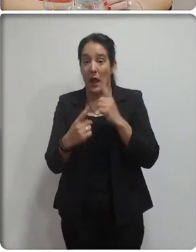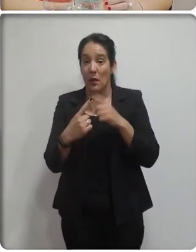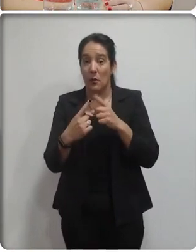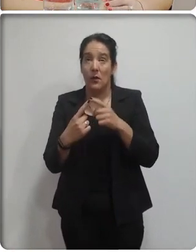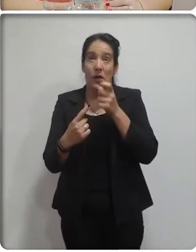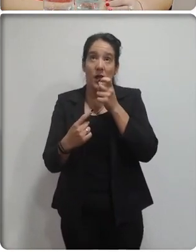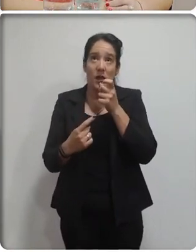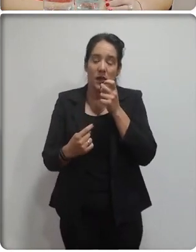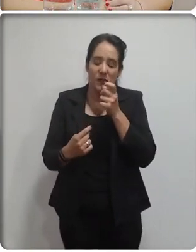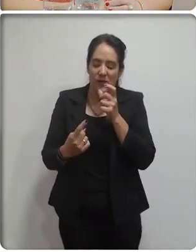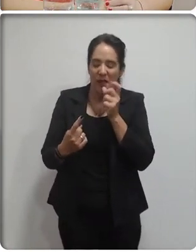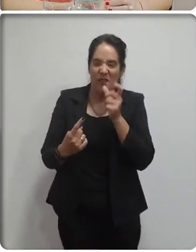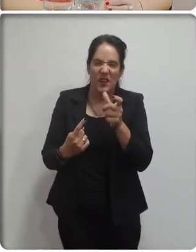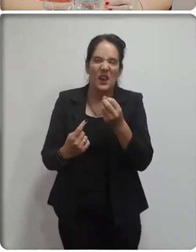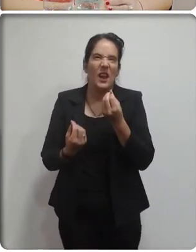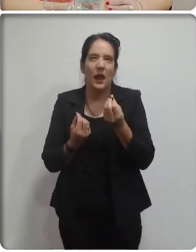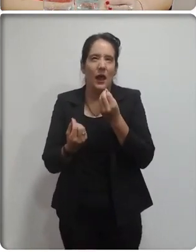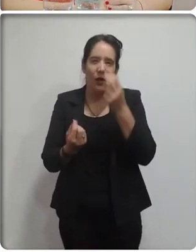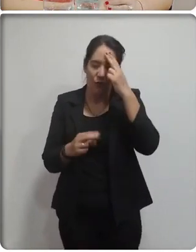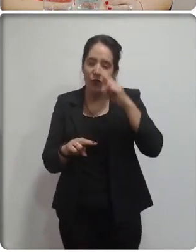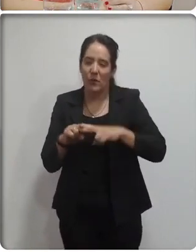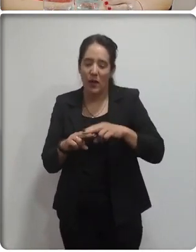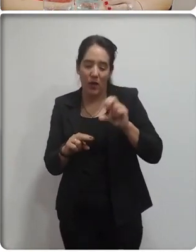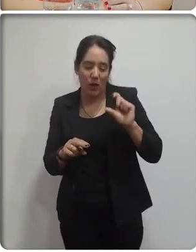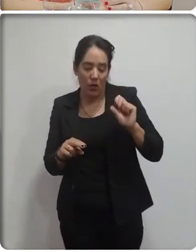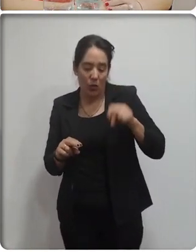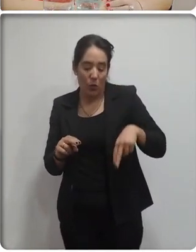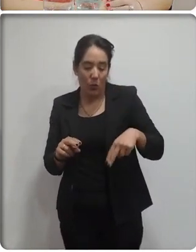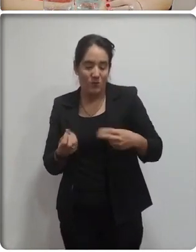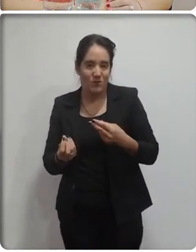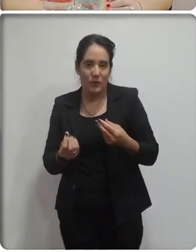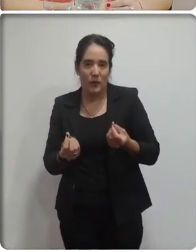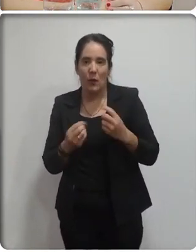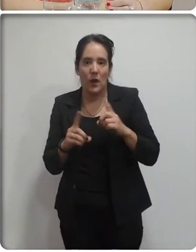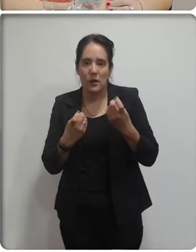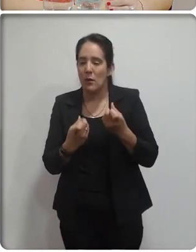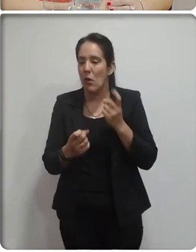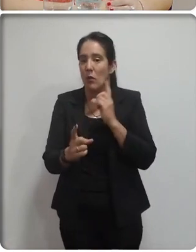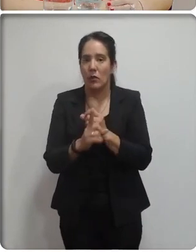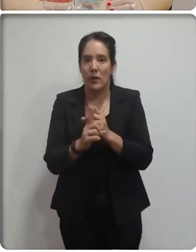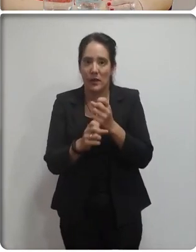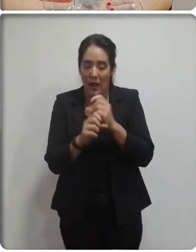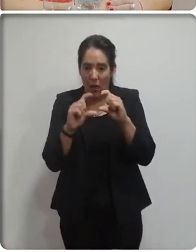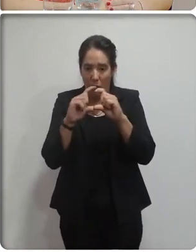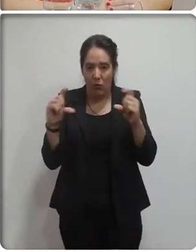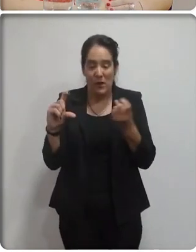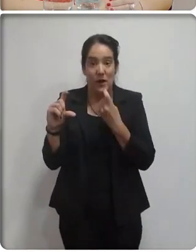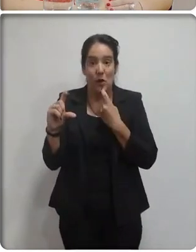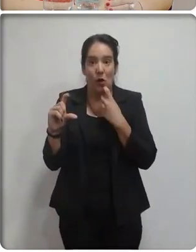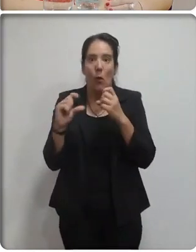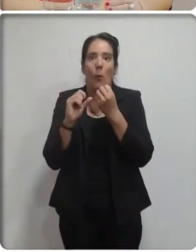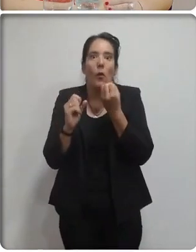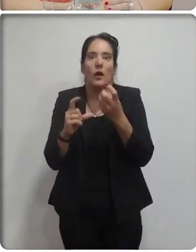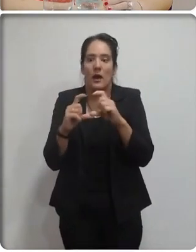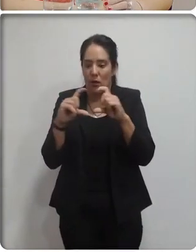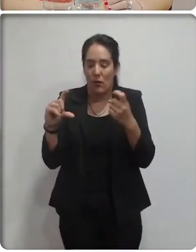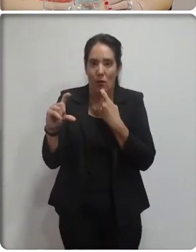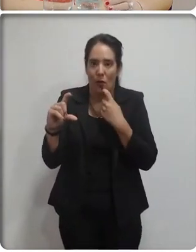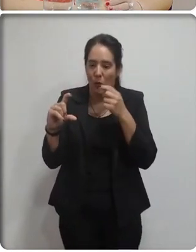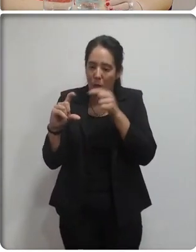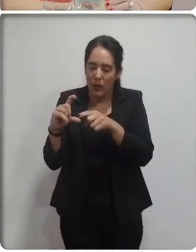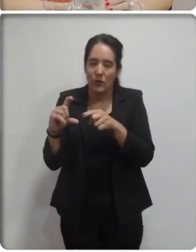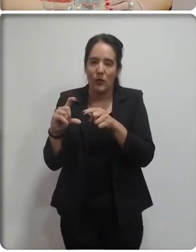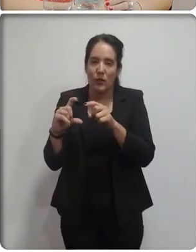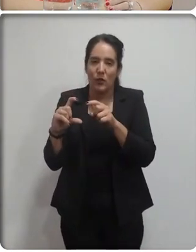definir explícitamente las patologías a incluir, está en rojo y es con un fin que está en rojo, porque eso de alguna manera es lo que